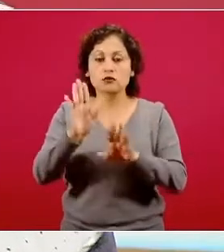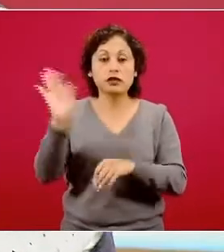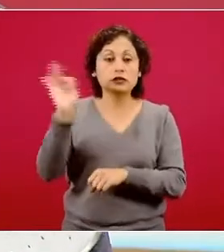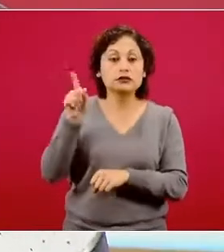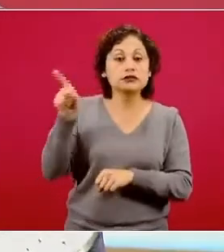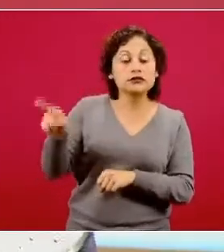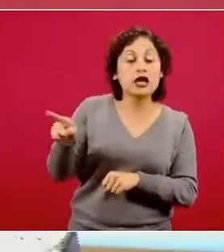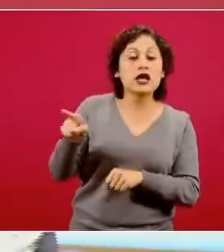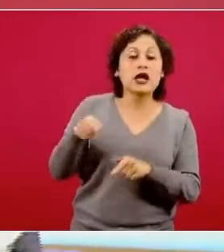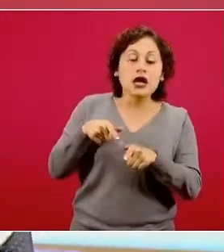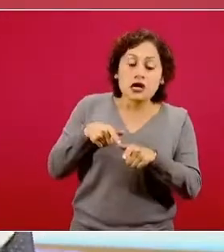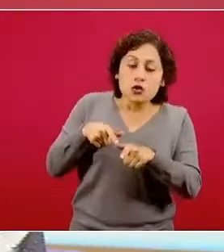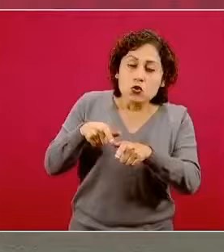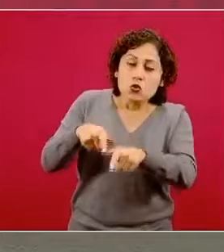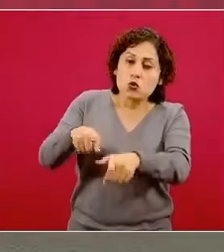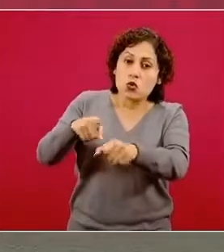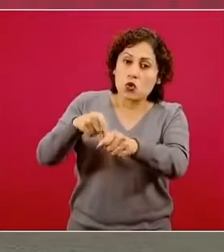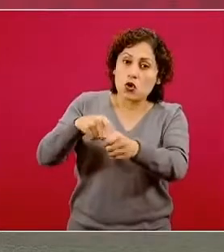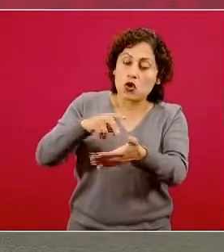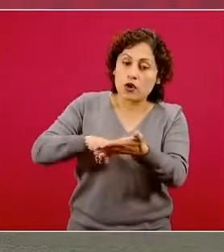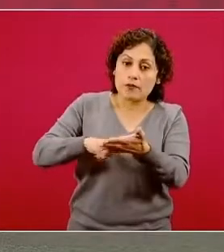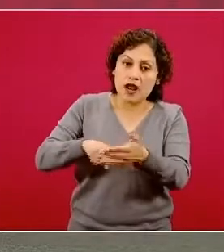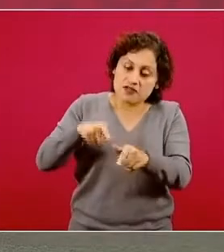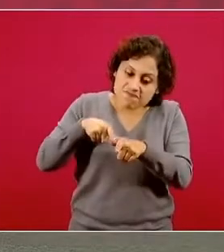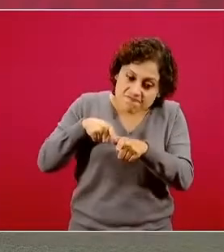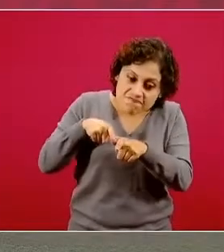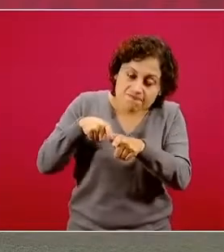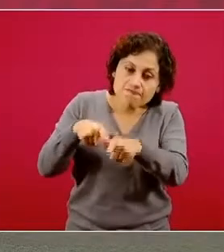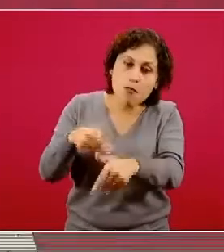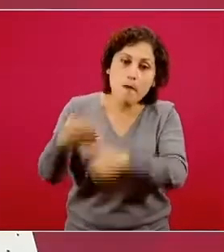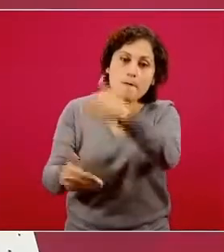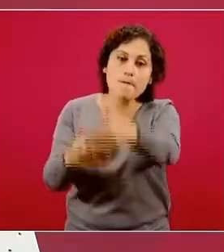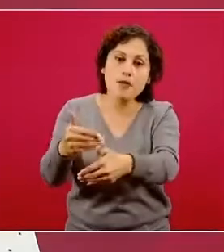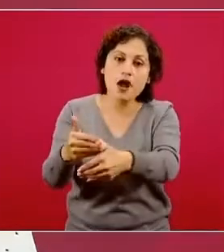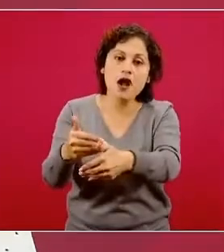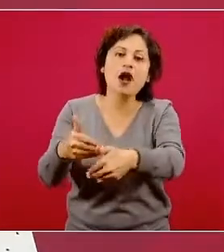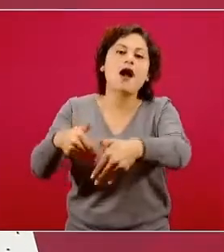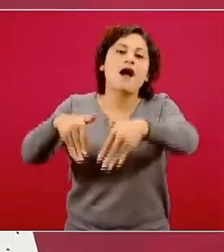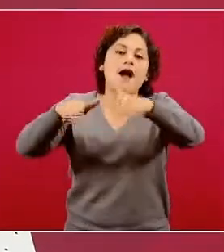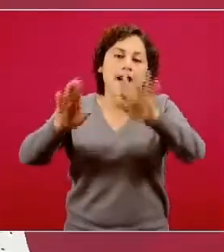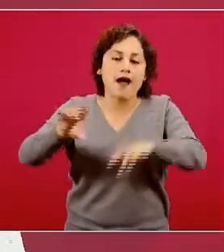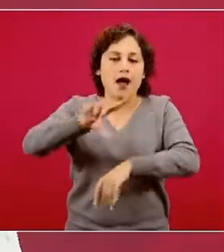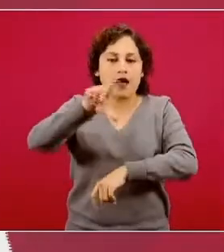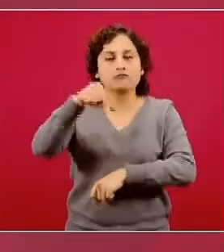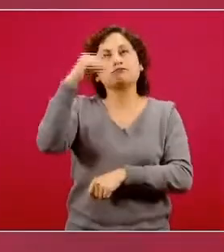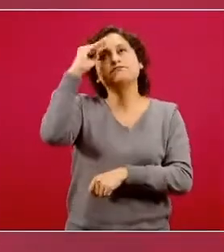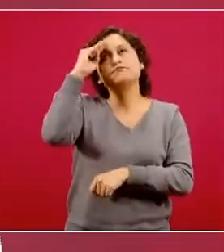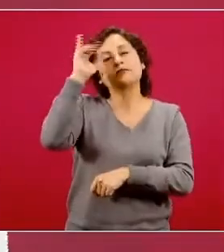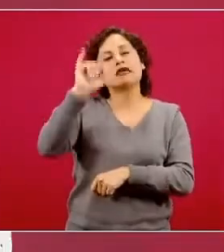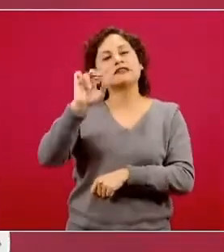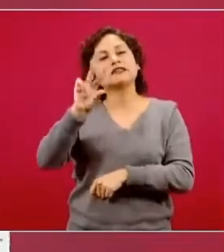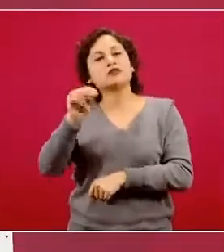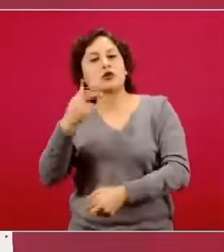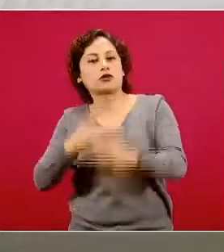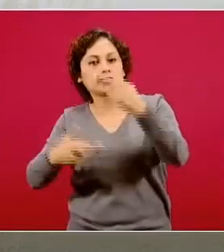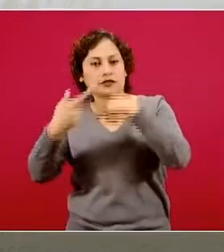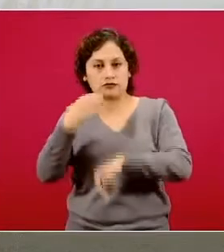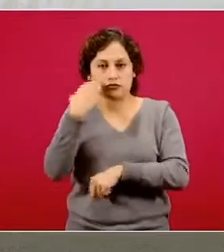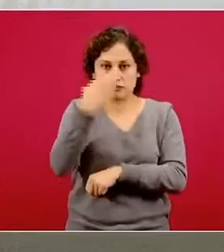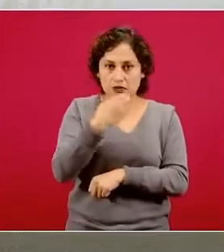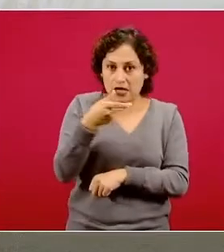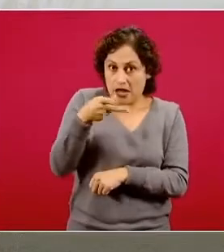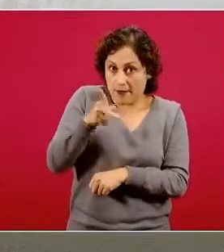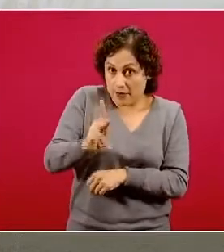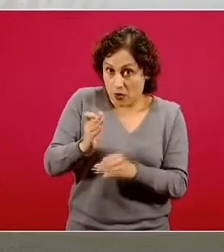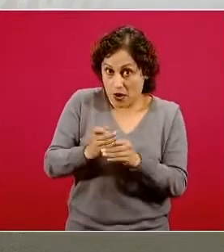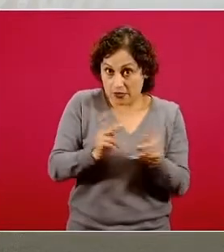verde, entonces se podrá pensar ahora sí en el regreso a clases. Mientras tanto, el